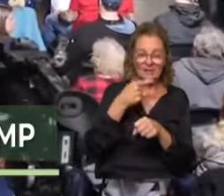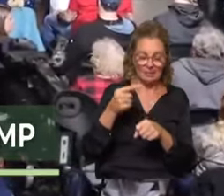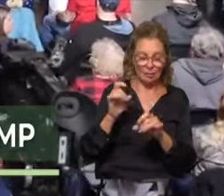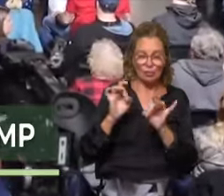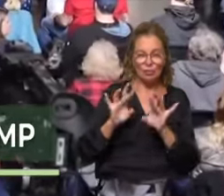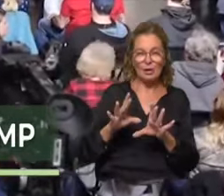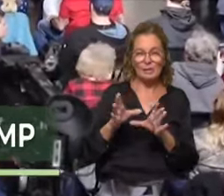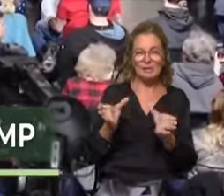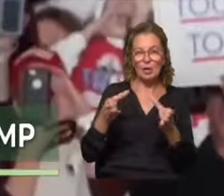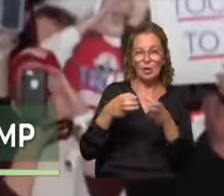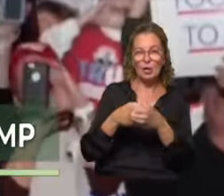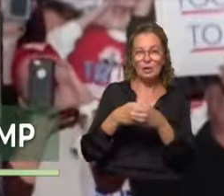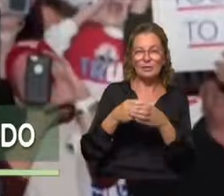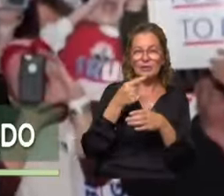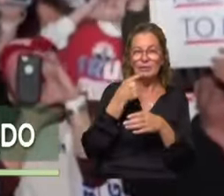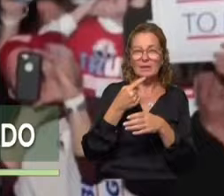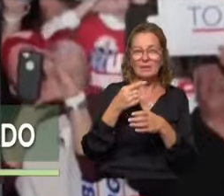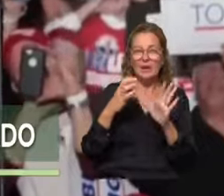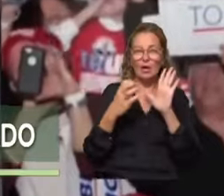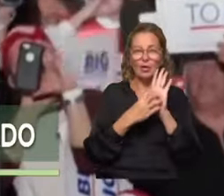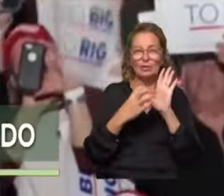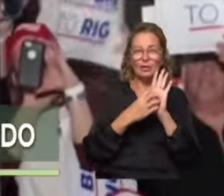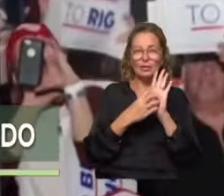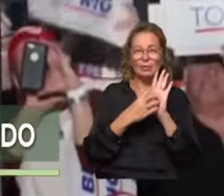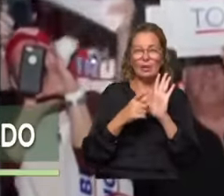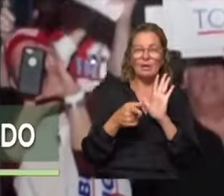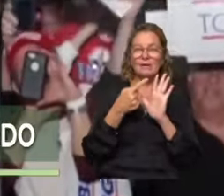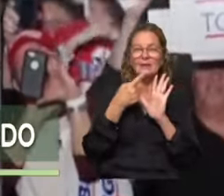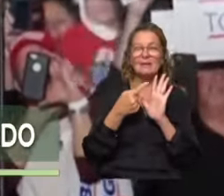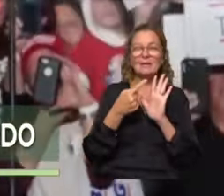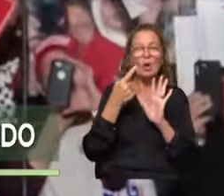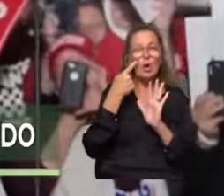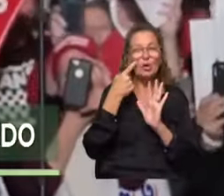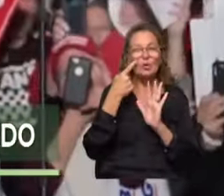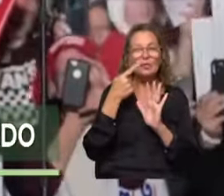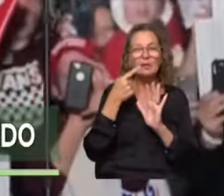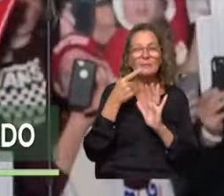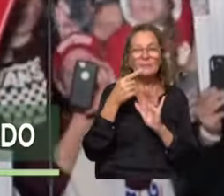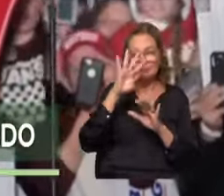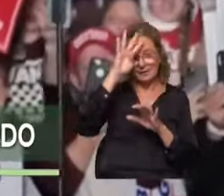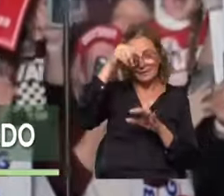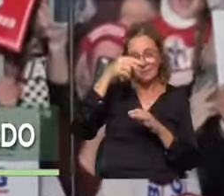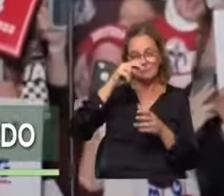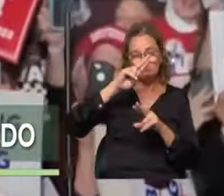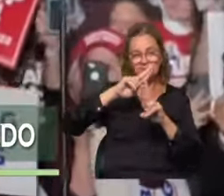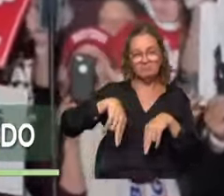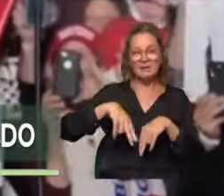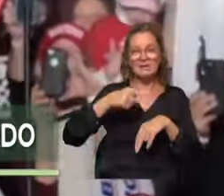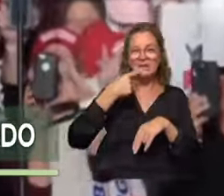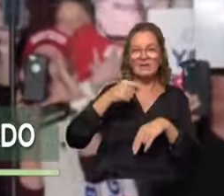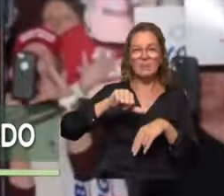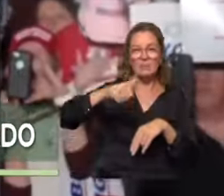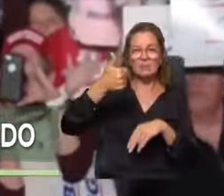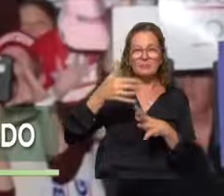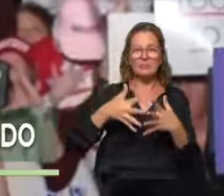el Congreso puede aplicar la disposición de la Constitución a los cargos federales. Tras conocerse el fallo, Donald Trump tachó la decisión de gran victoria para